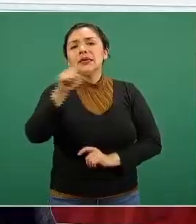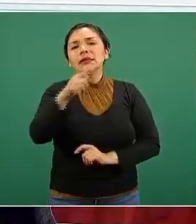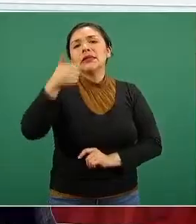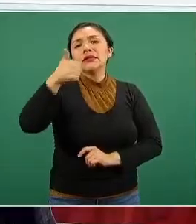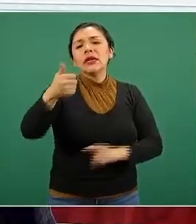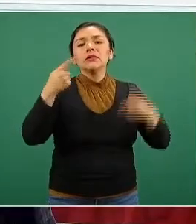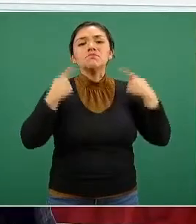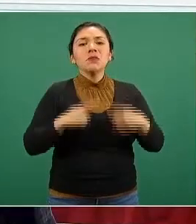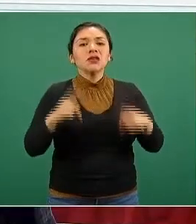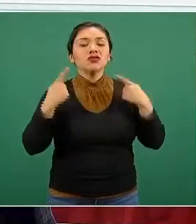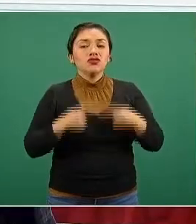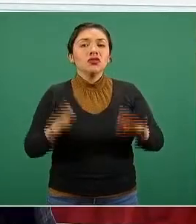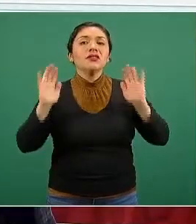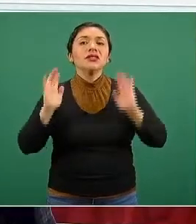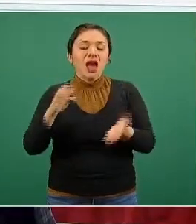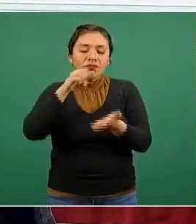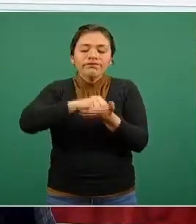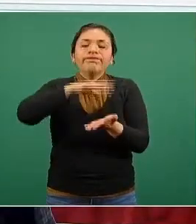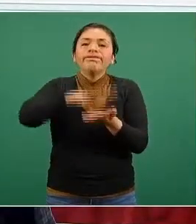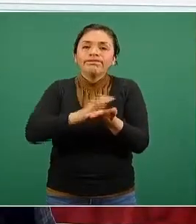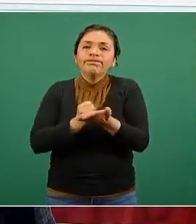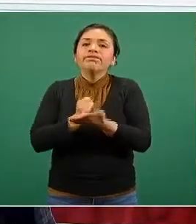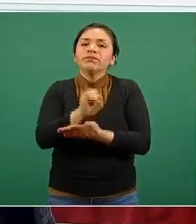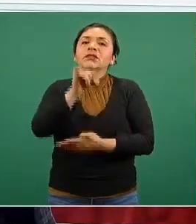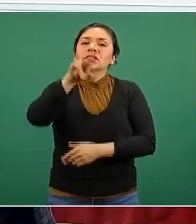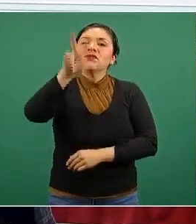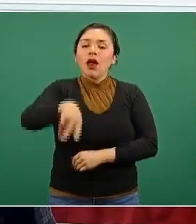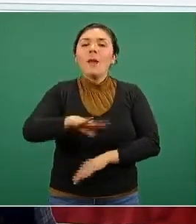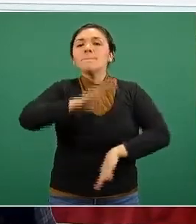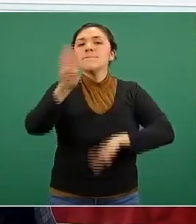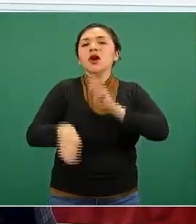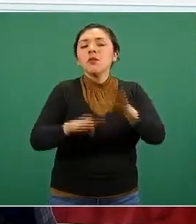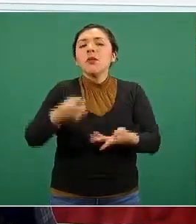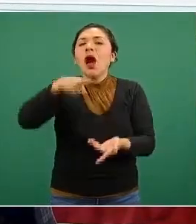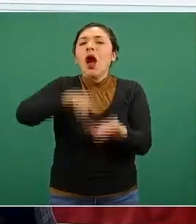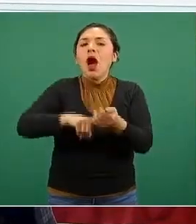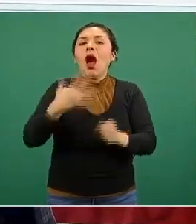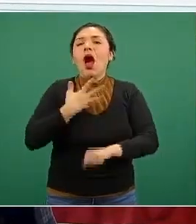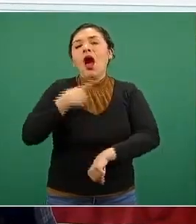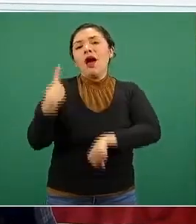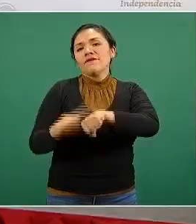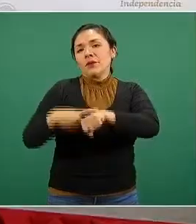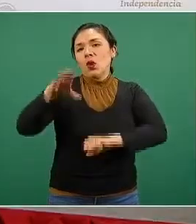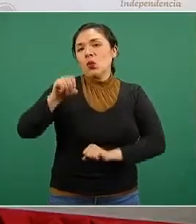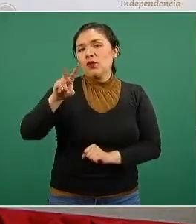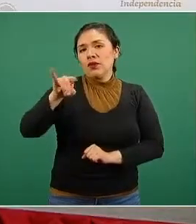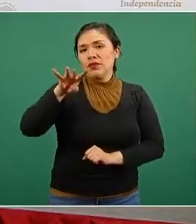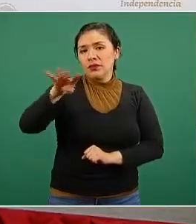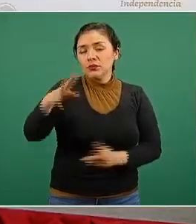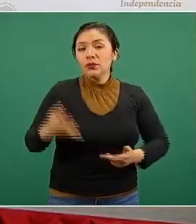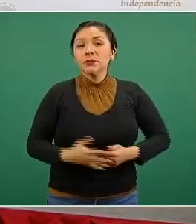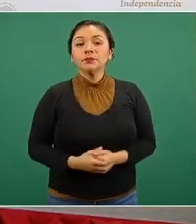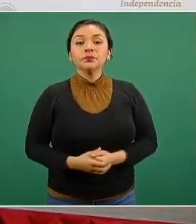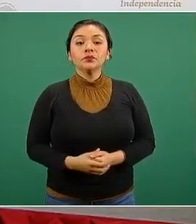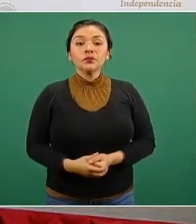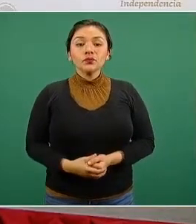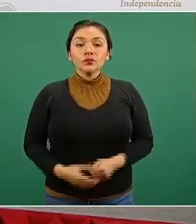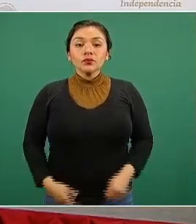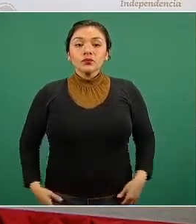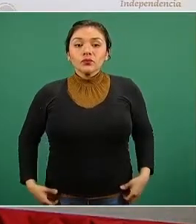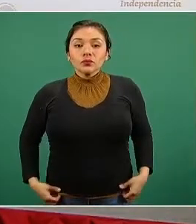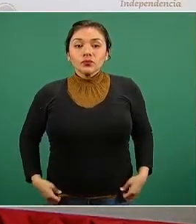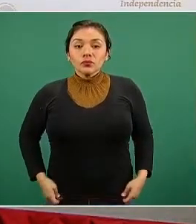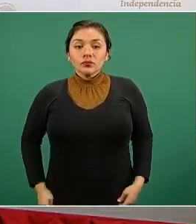133.706 las personas confirmadas que han fallecido a consecuencia de la enfermedad. Veamos la siguiente